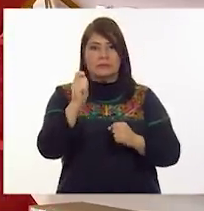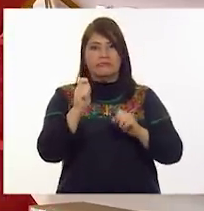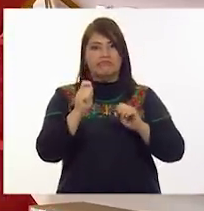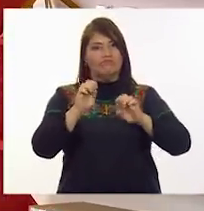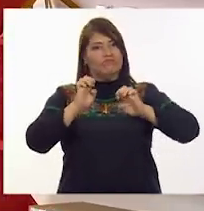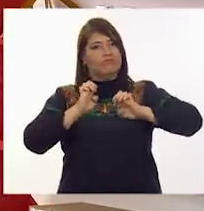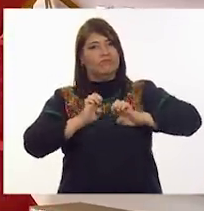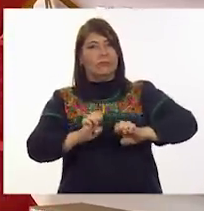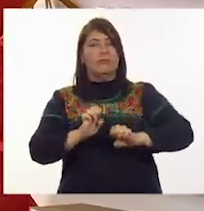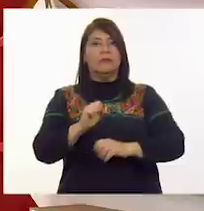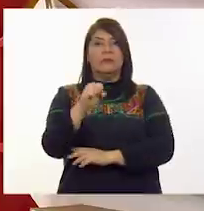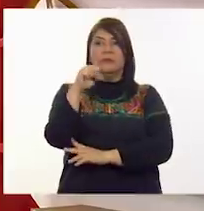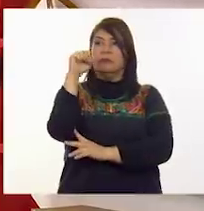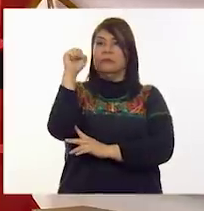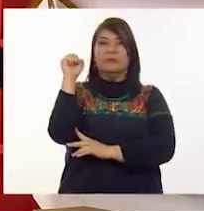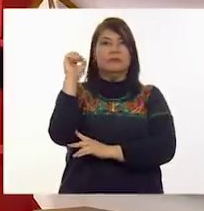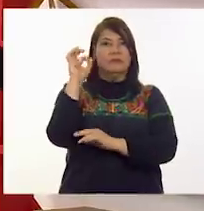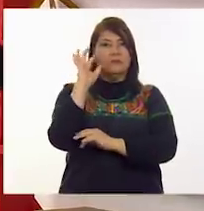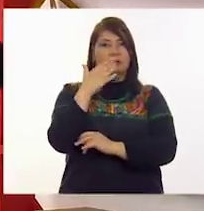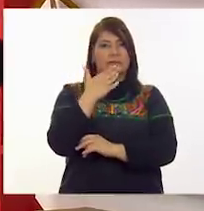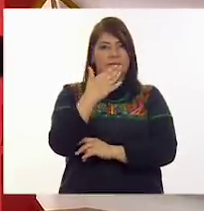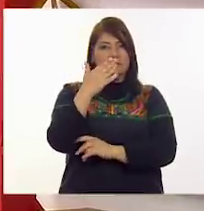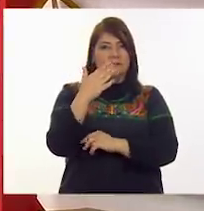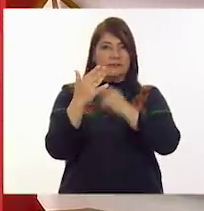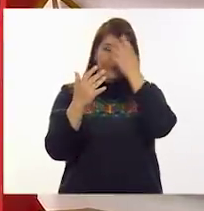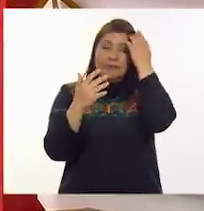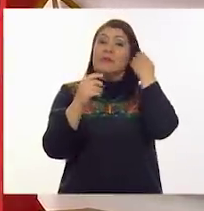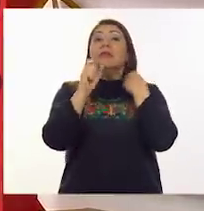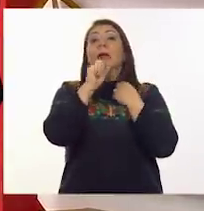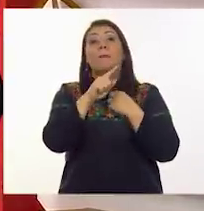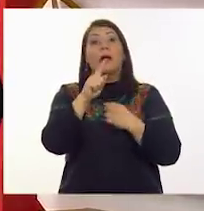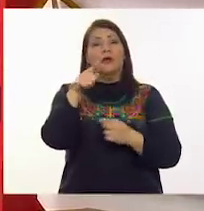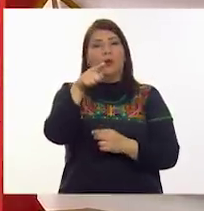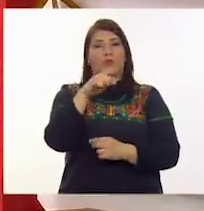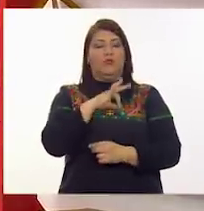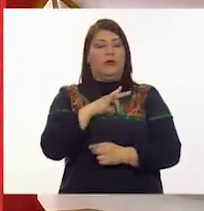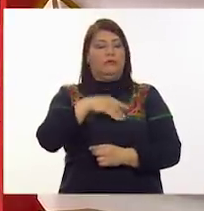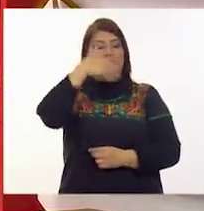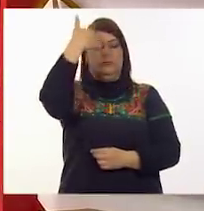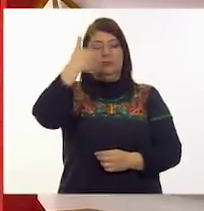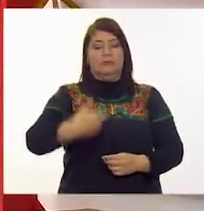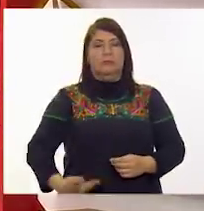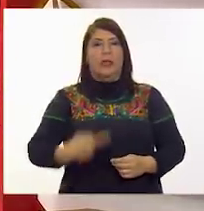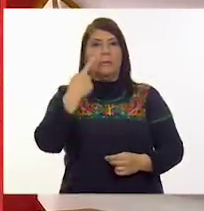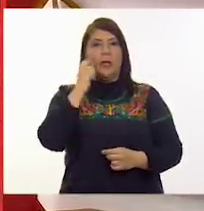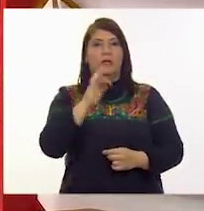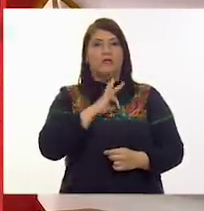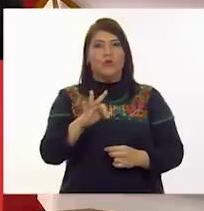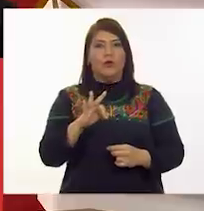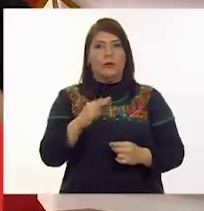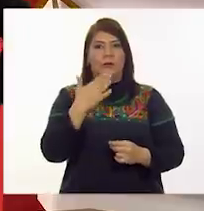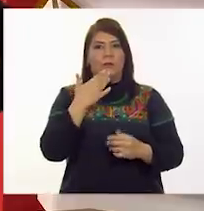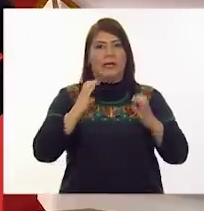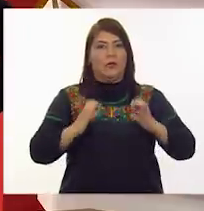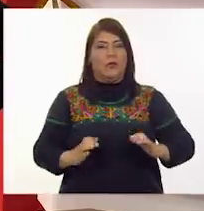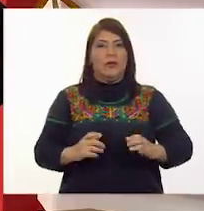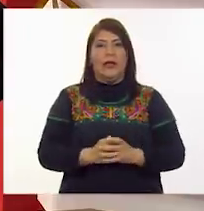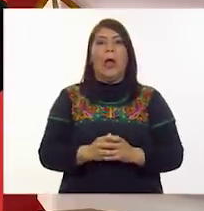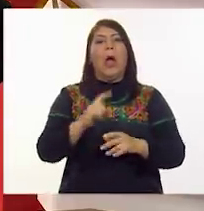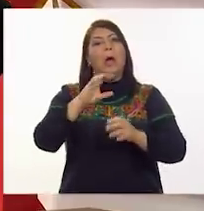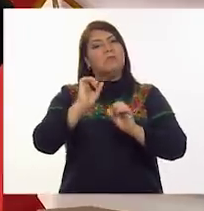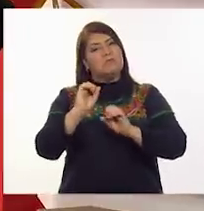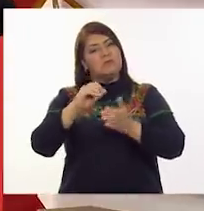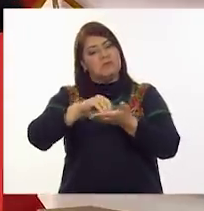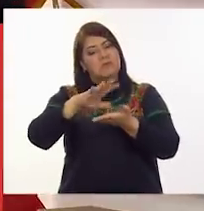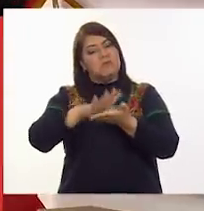derechita y para que también tengas muy buena postura. Y la inscribió en esa escuela